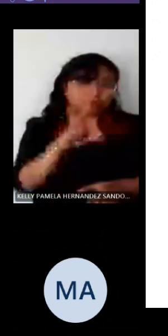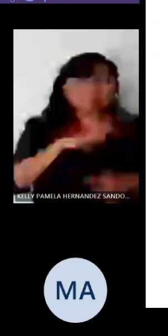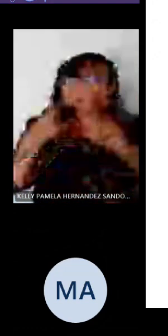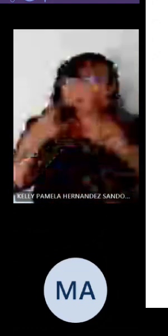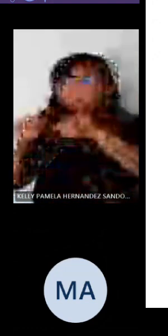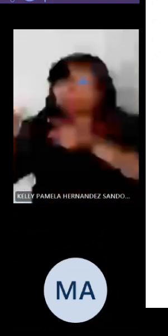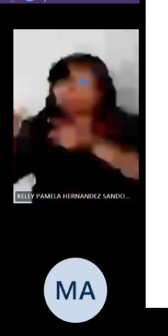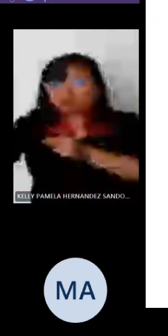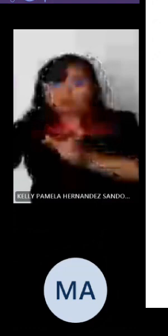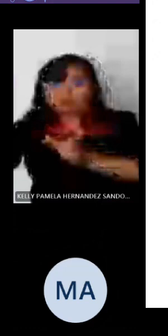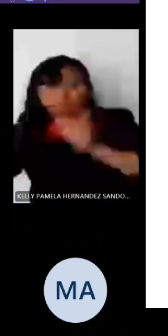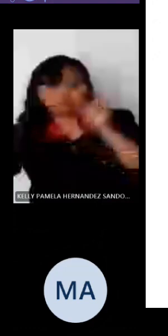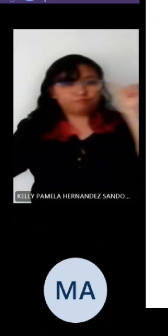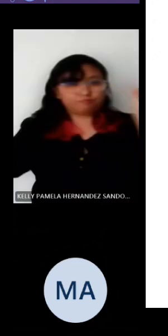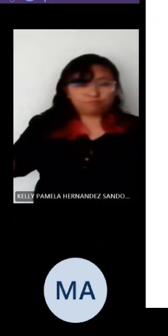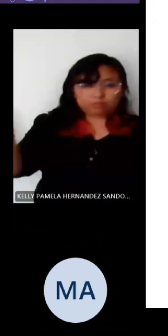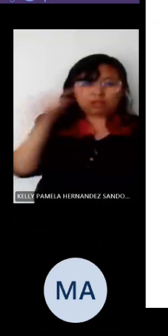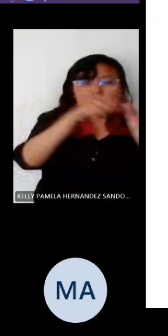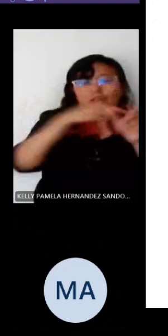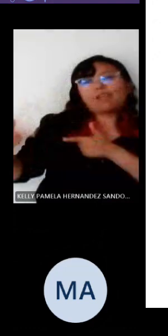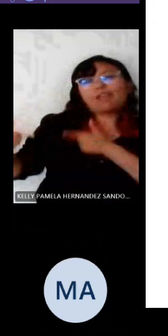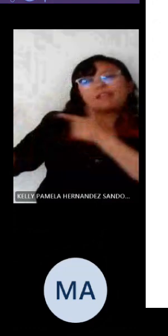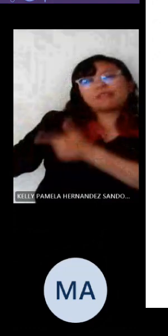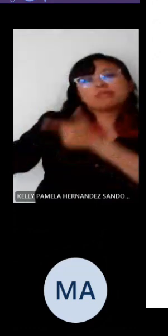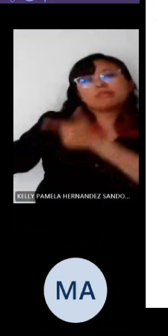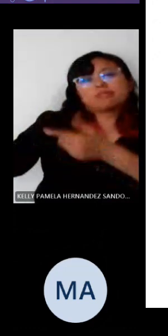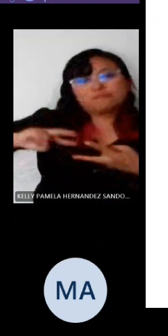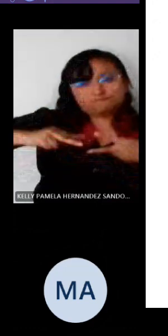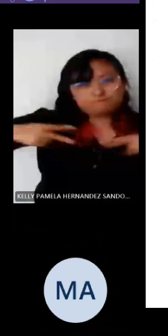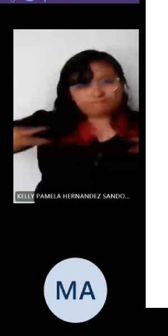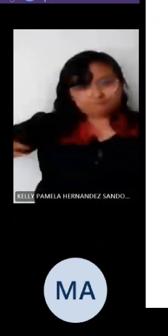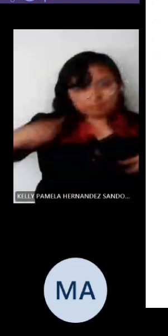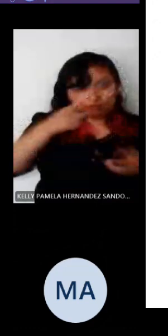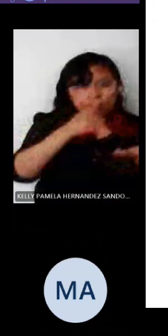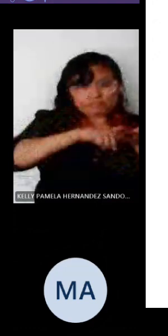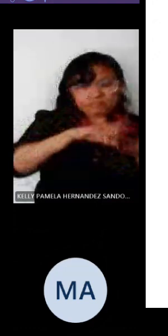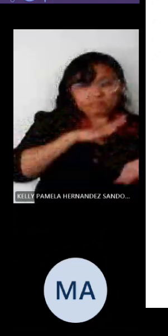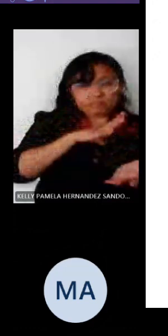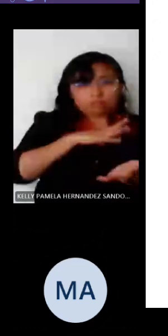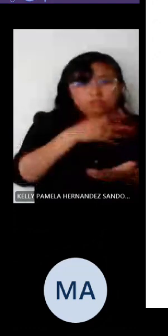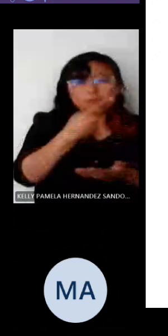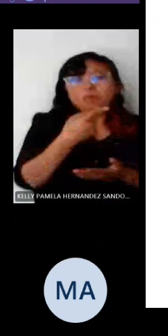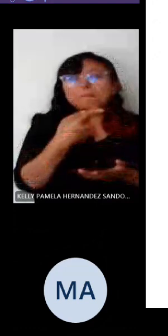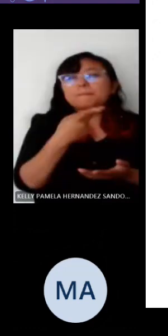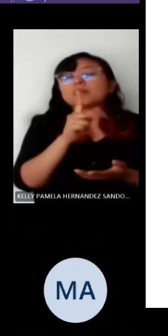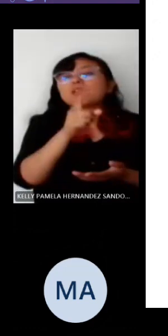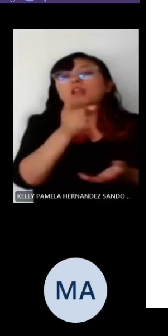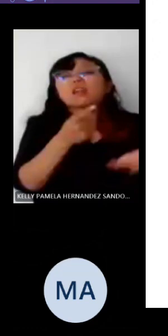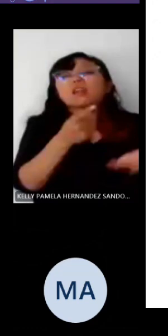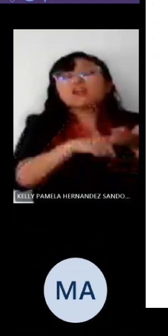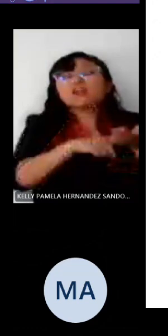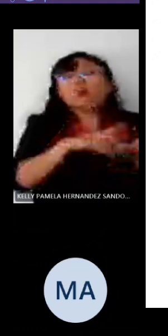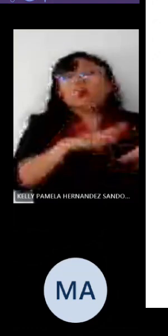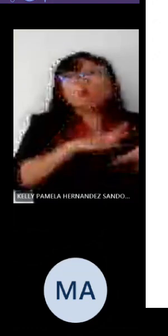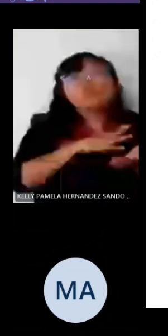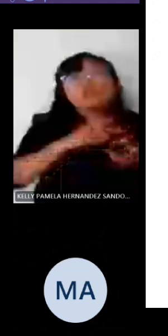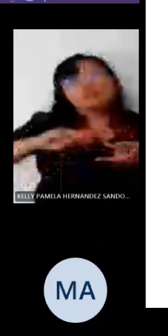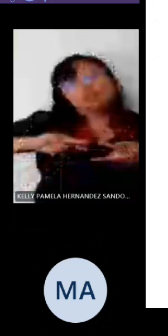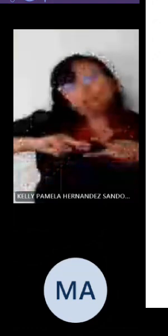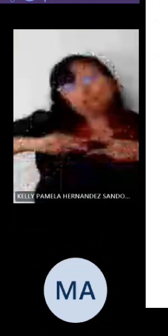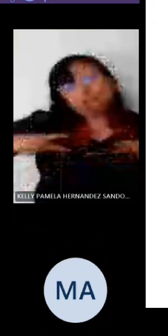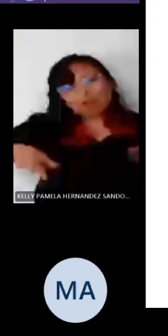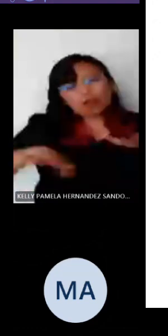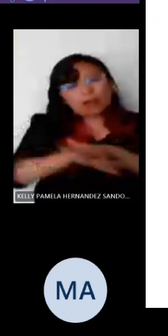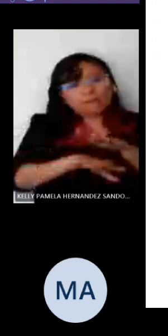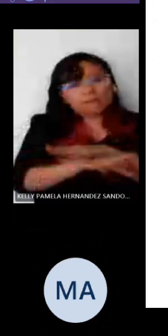importante es enfocarnos a las partes genéticas, que sabemos que la hipoacusia en general, la mitad de los casos van a tener que ver con alteraciones genéticas y de